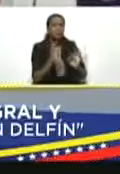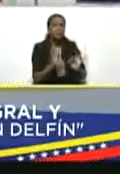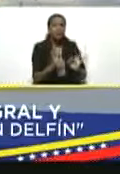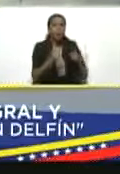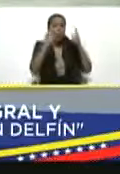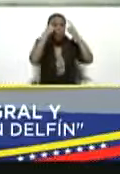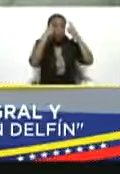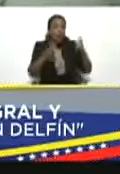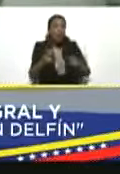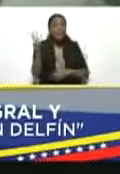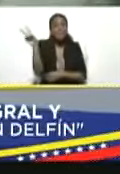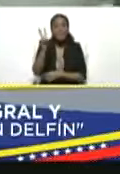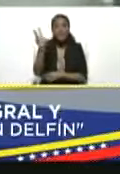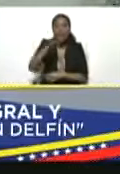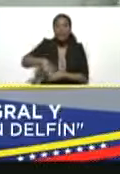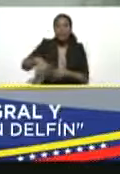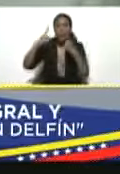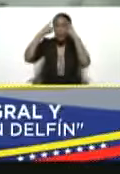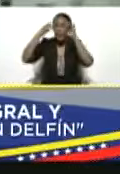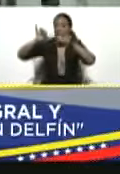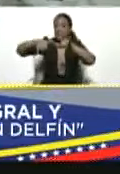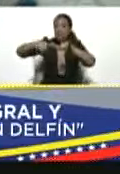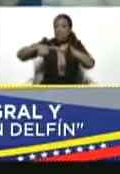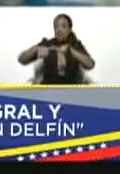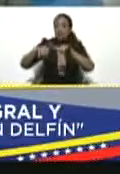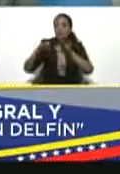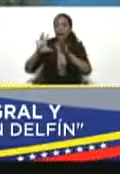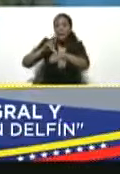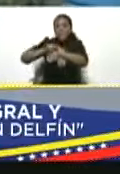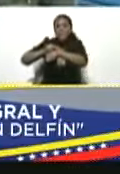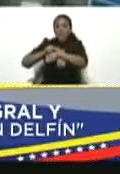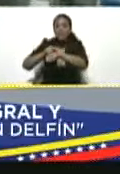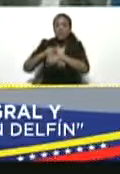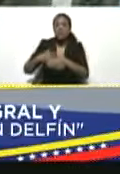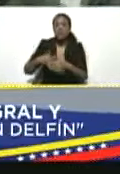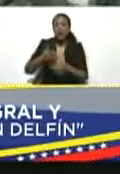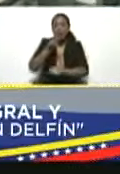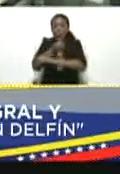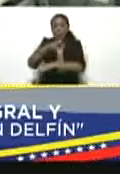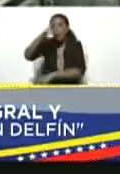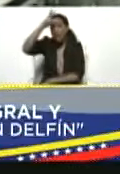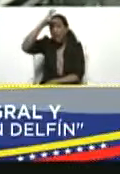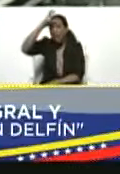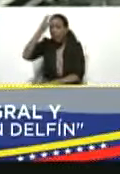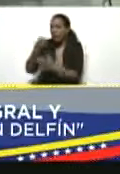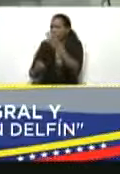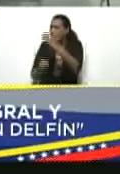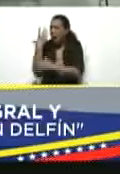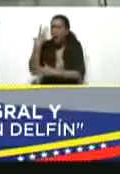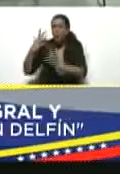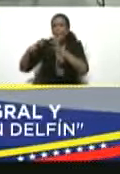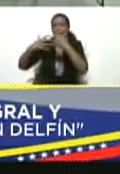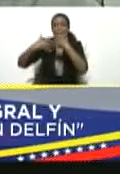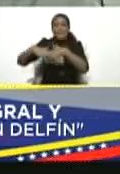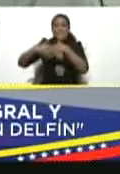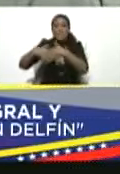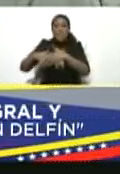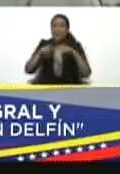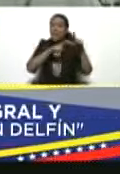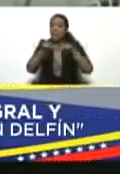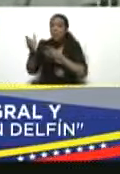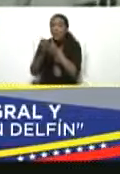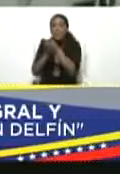Los profesionales venezolanos de la ingeniería biomédica graduados en Falcón montamos todas las empresas de